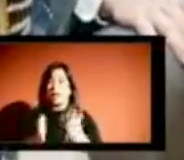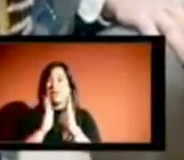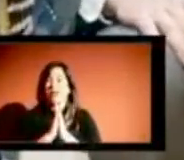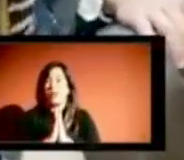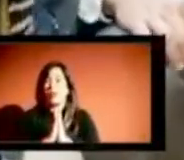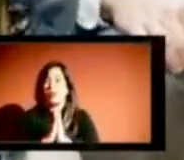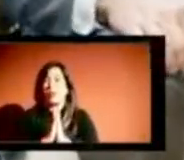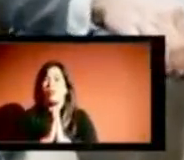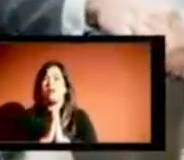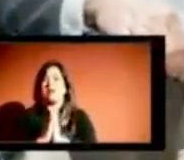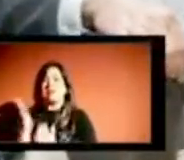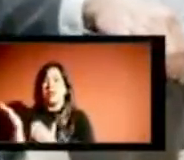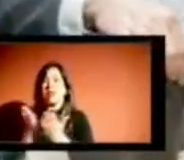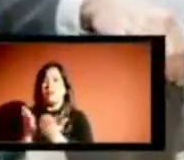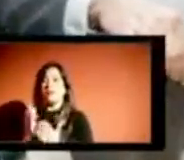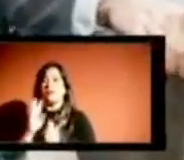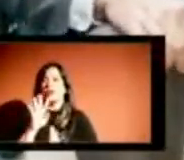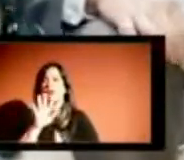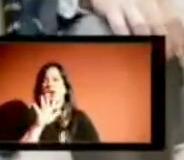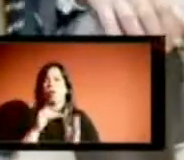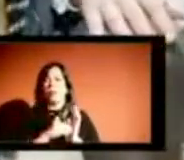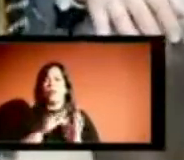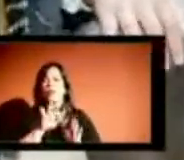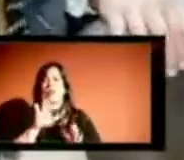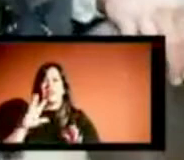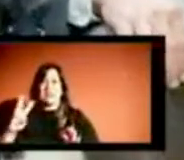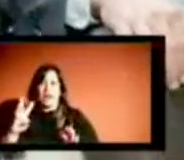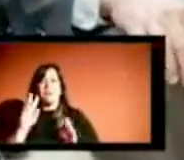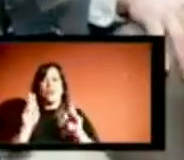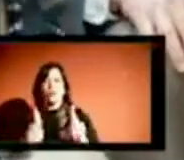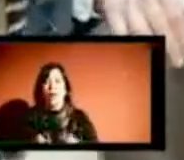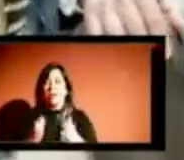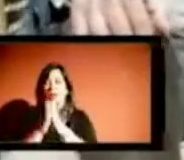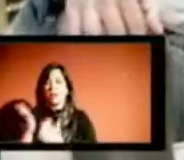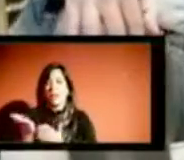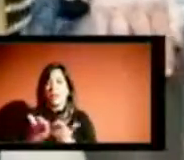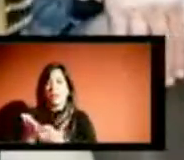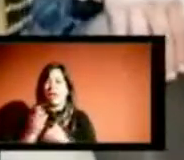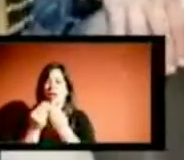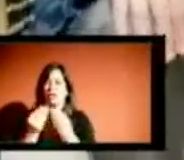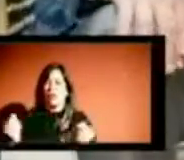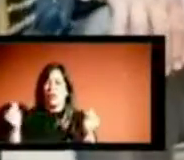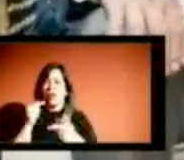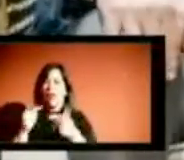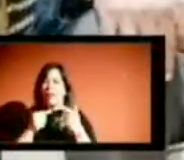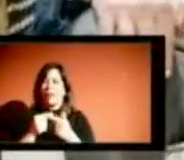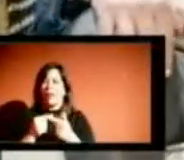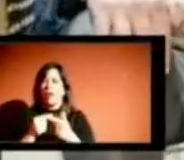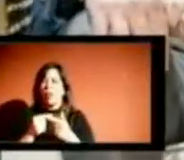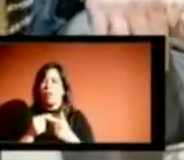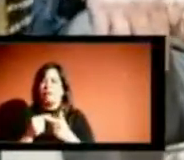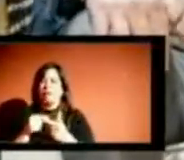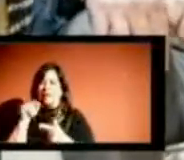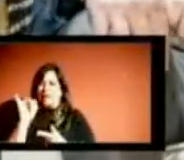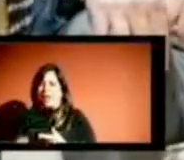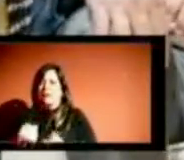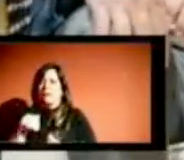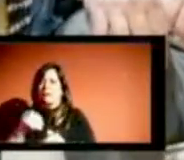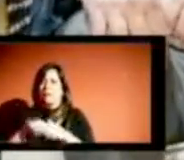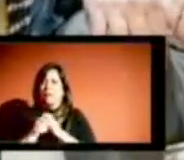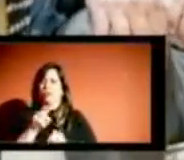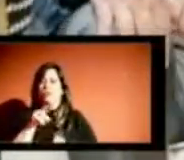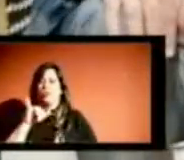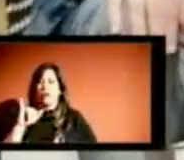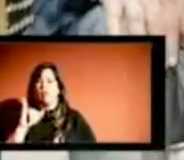solicitaron el servicio, 5.096 personas que solicitaron ese servicio de resolver la controversia a través de Suri y solo